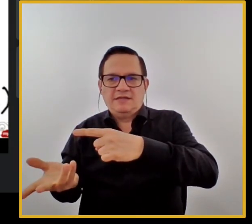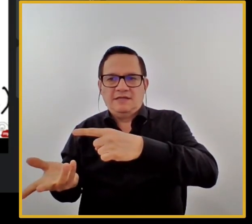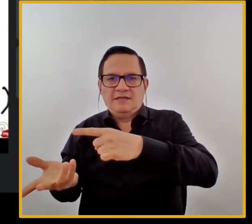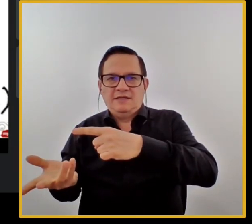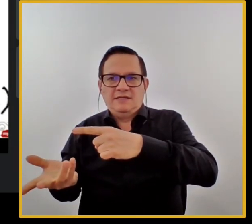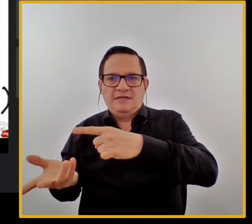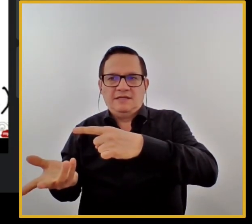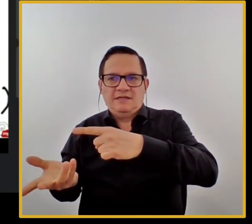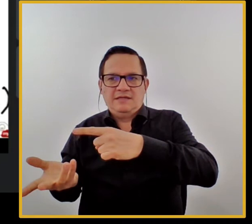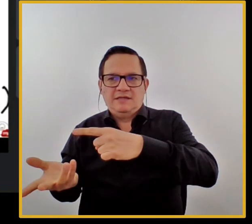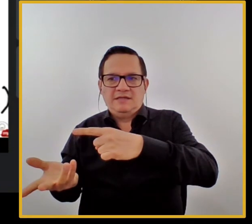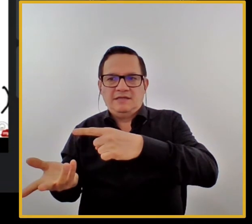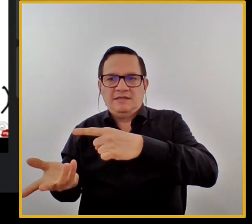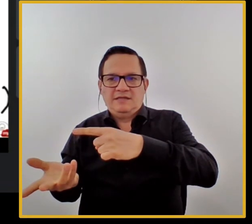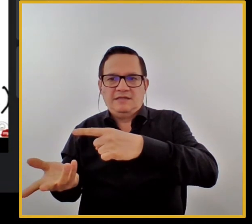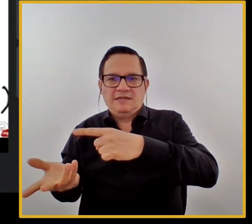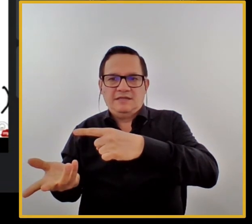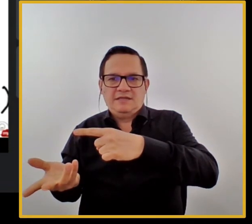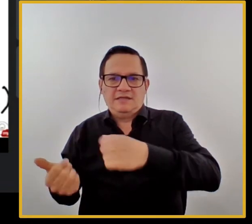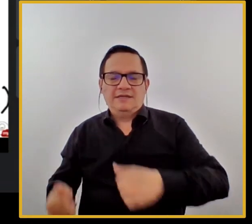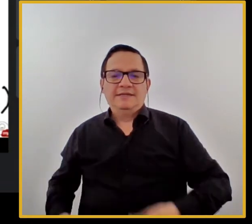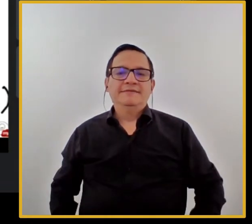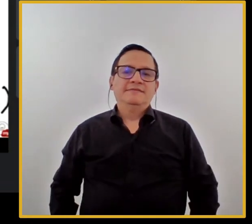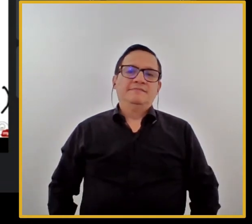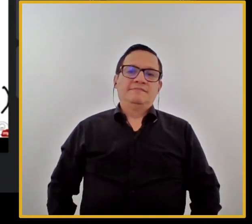Sí, integral.